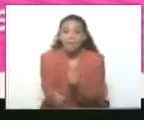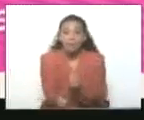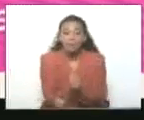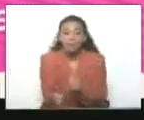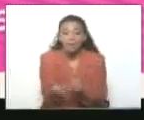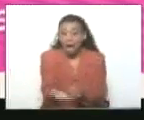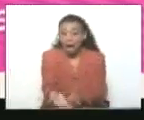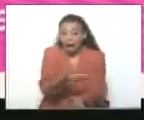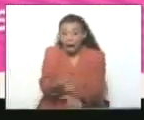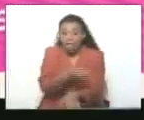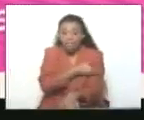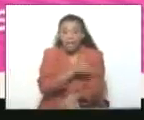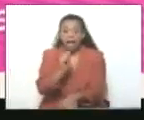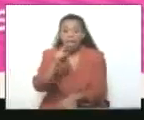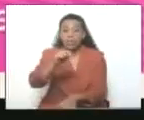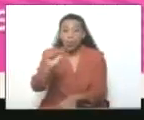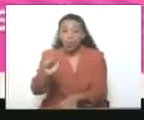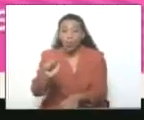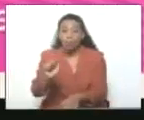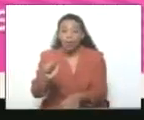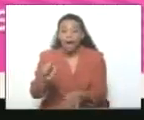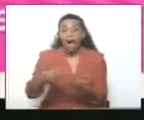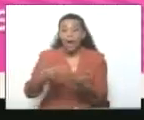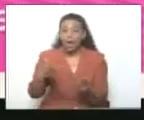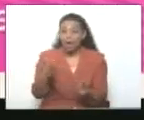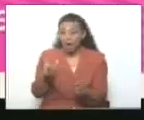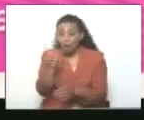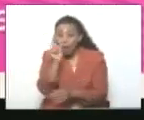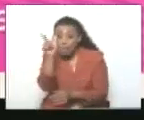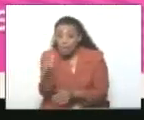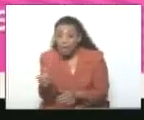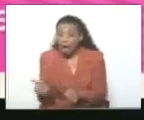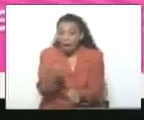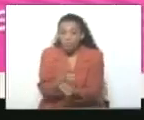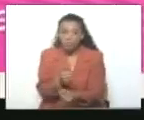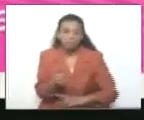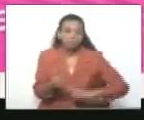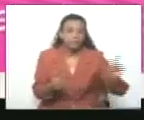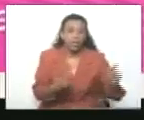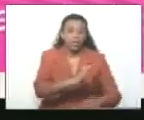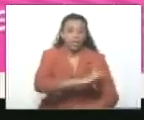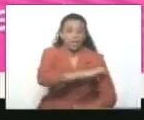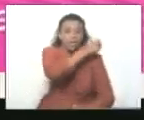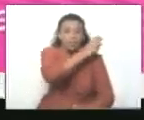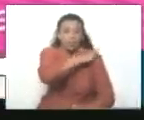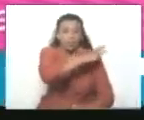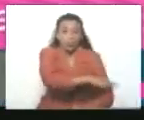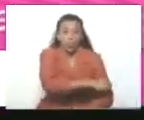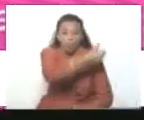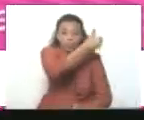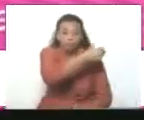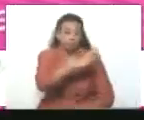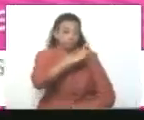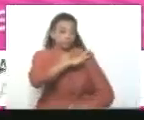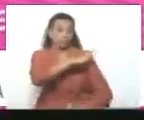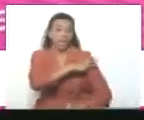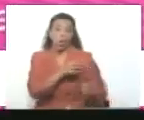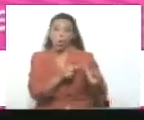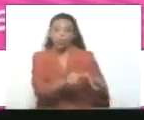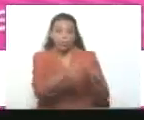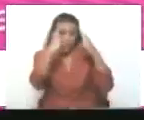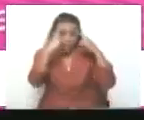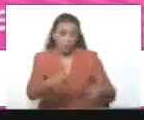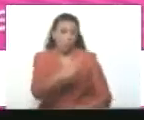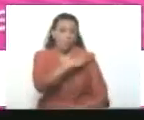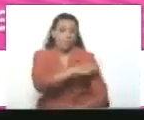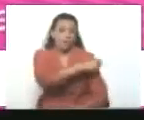Antonio Morales, que va a filas militares a seguir el desarrollo de su carrera militar a